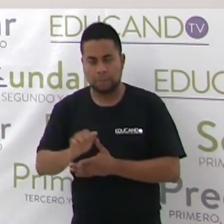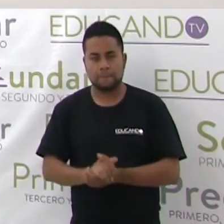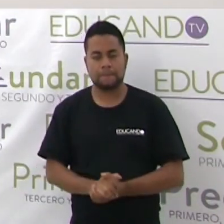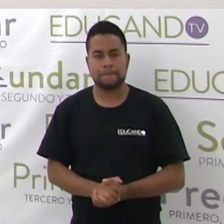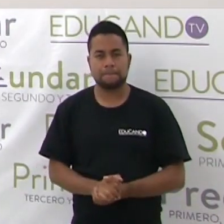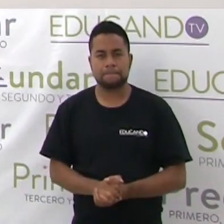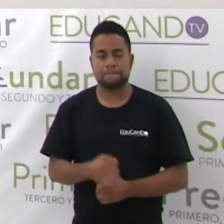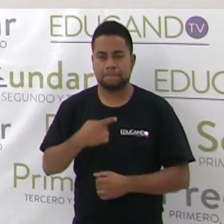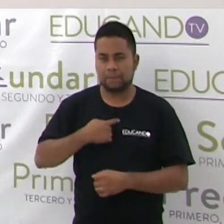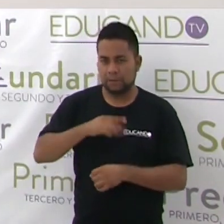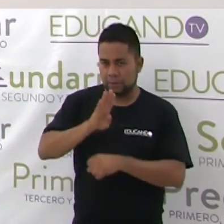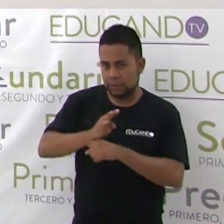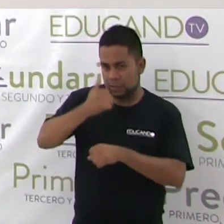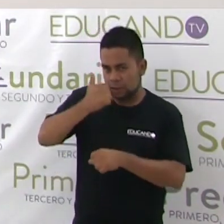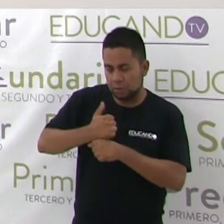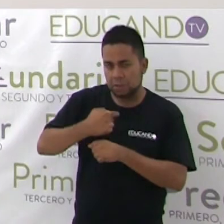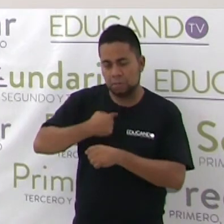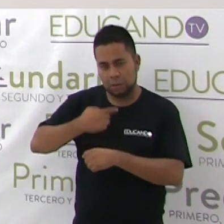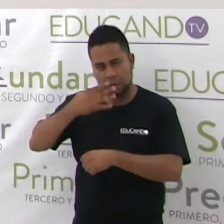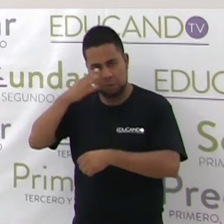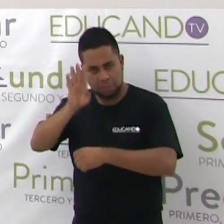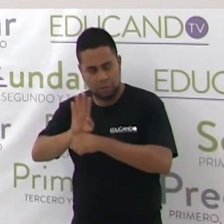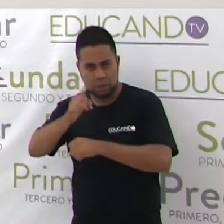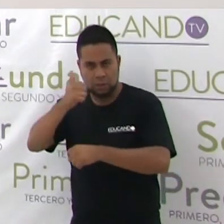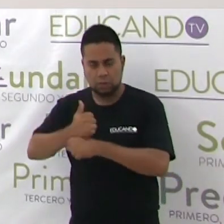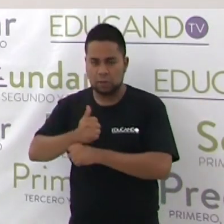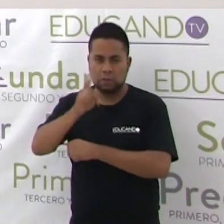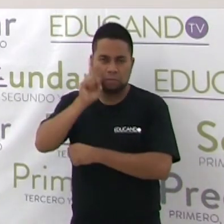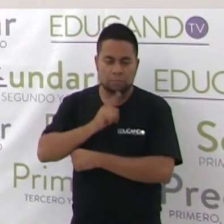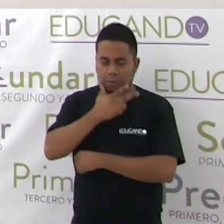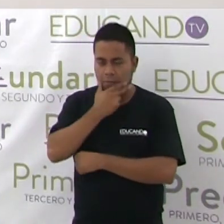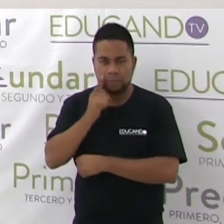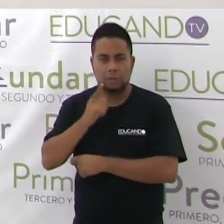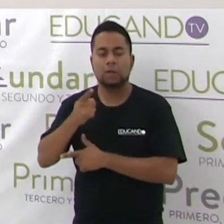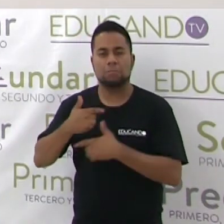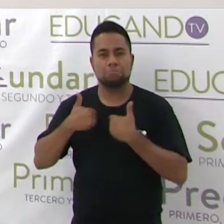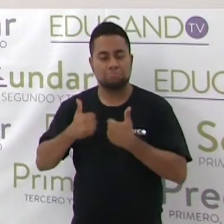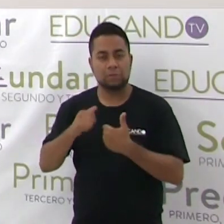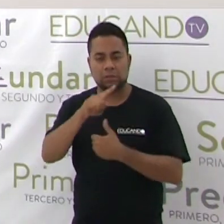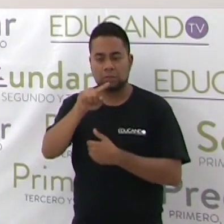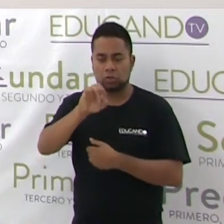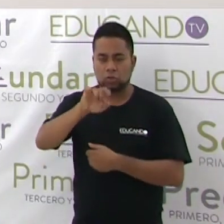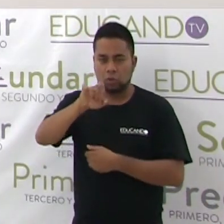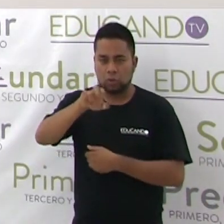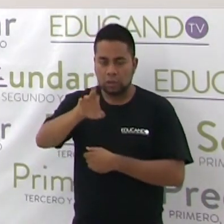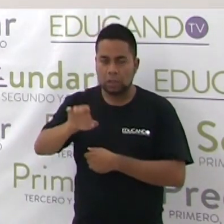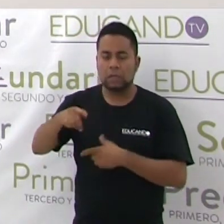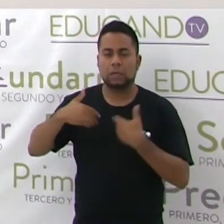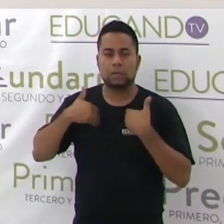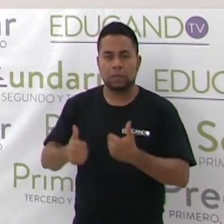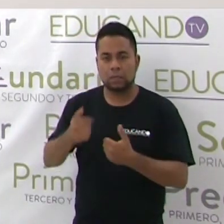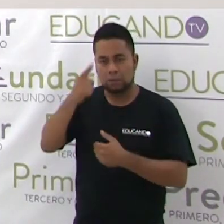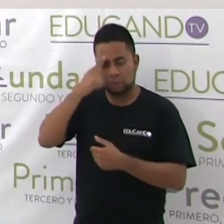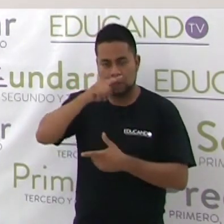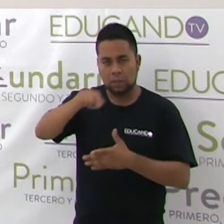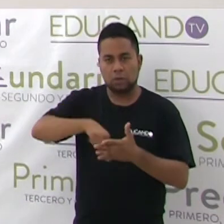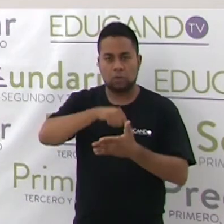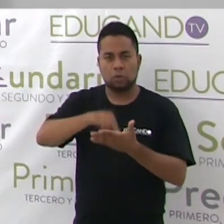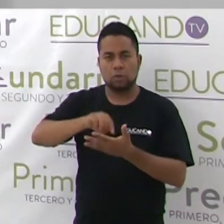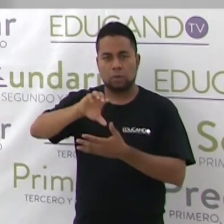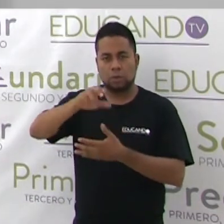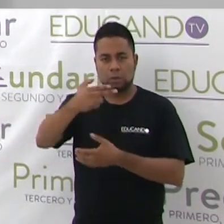Mi bisabuela y mi abuela hablaban zoque, entendían esta lengua. Ellas es de la zona de los